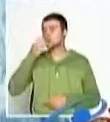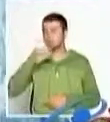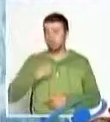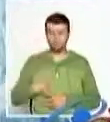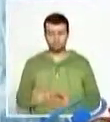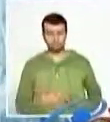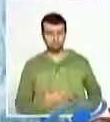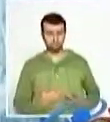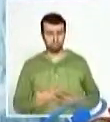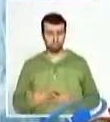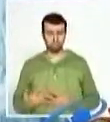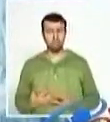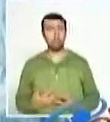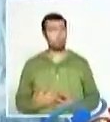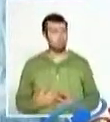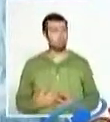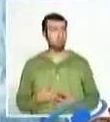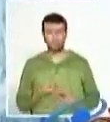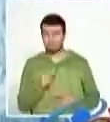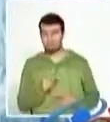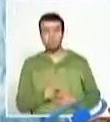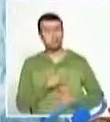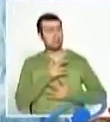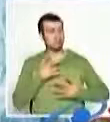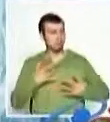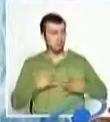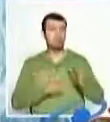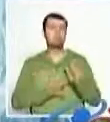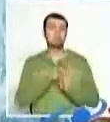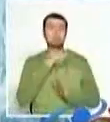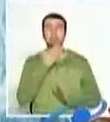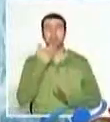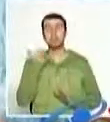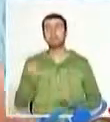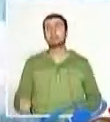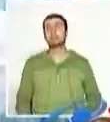respuesta general del paciente hacia la salud era maravillosa.